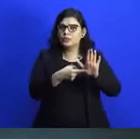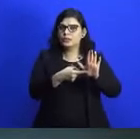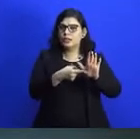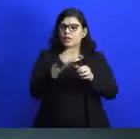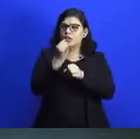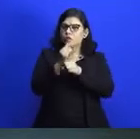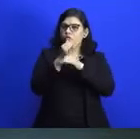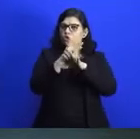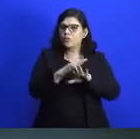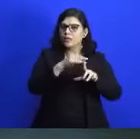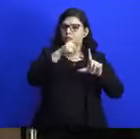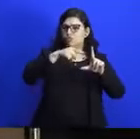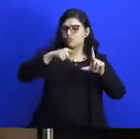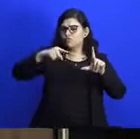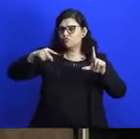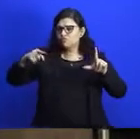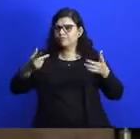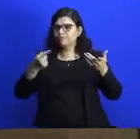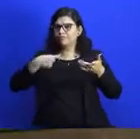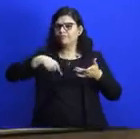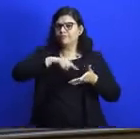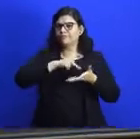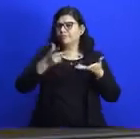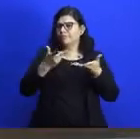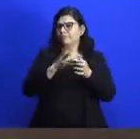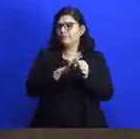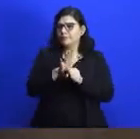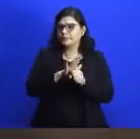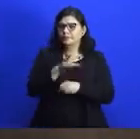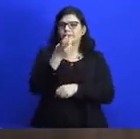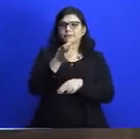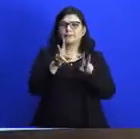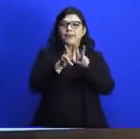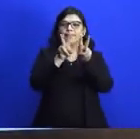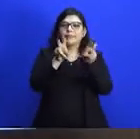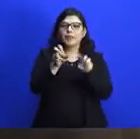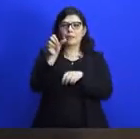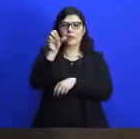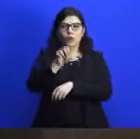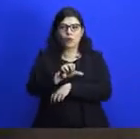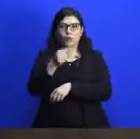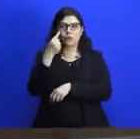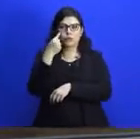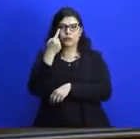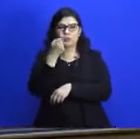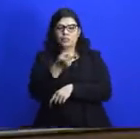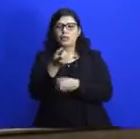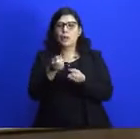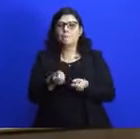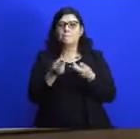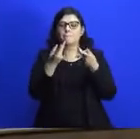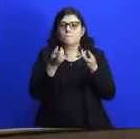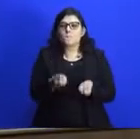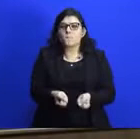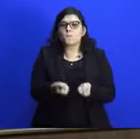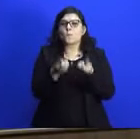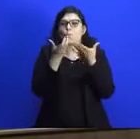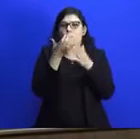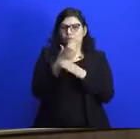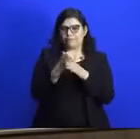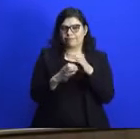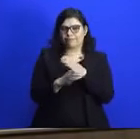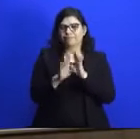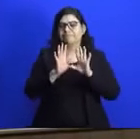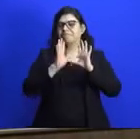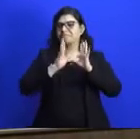mucho, mucho. Y aquí solo de los temas que vamos a tratar hoy, mira la cantidad de cosas que hemos logrado. Entonces